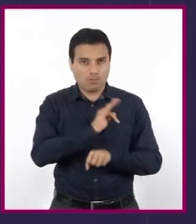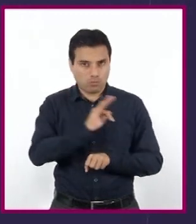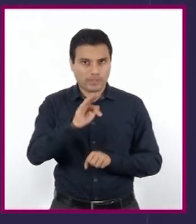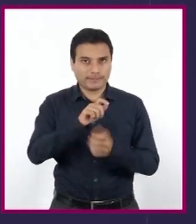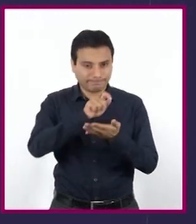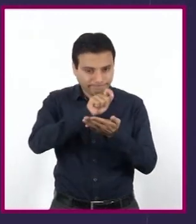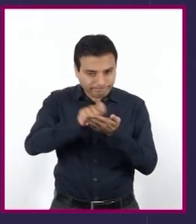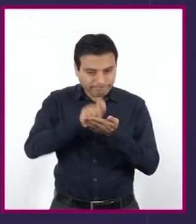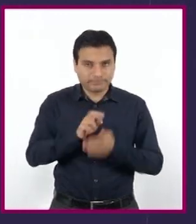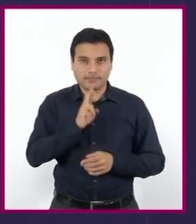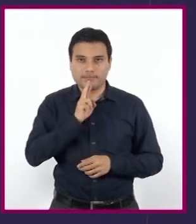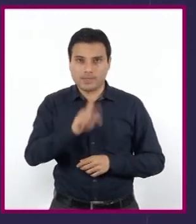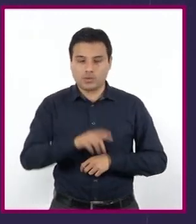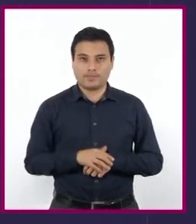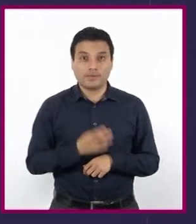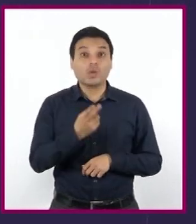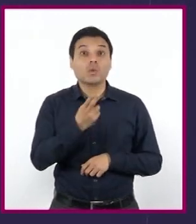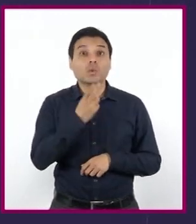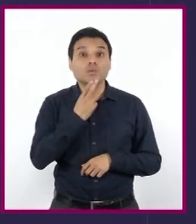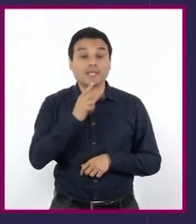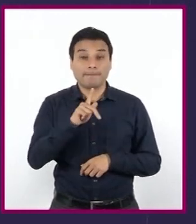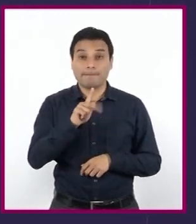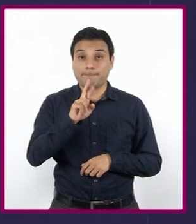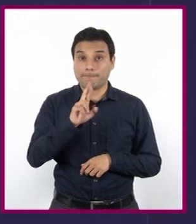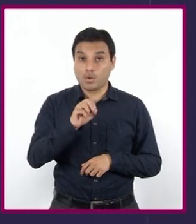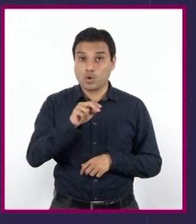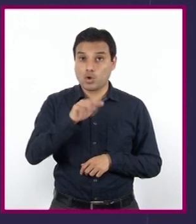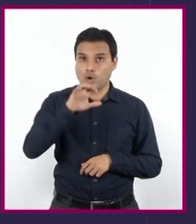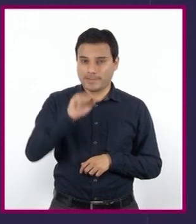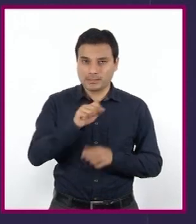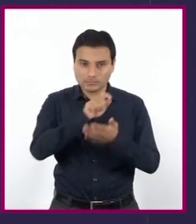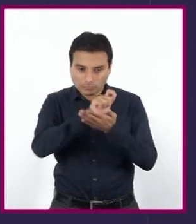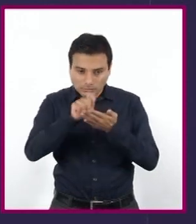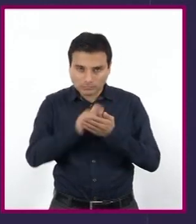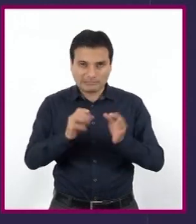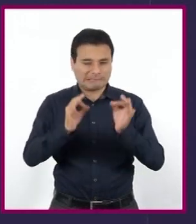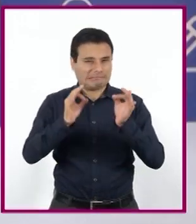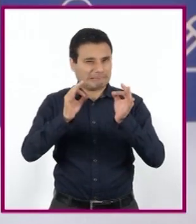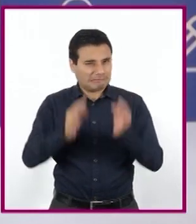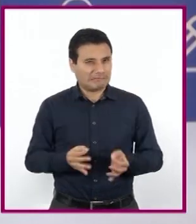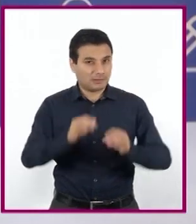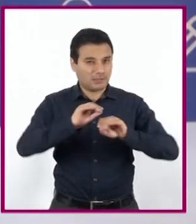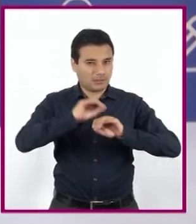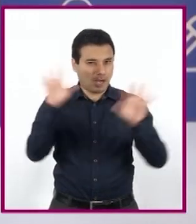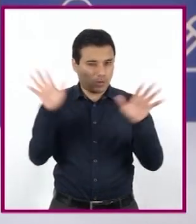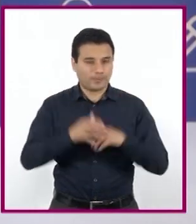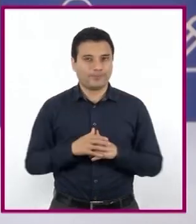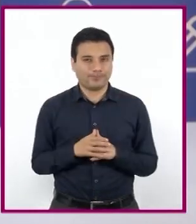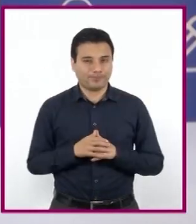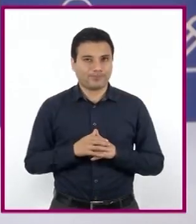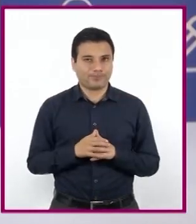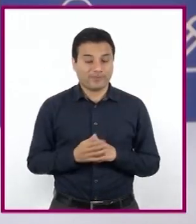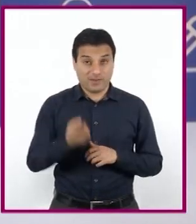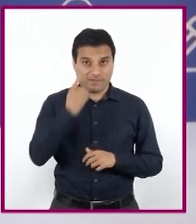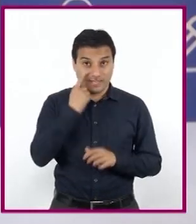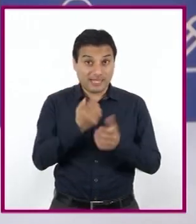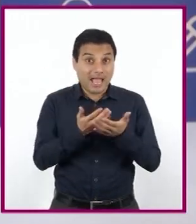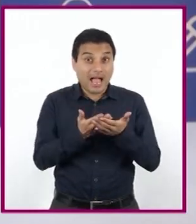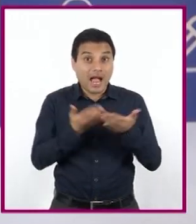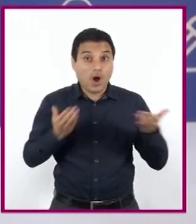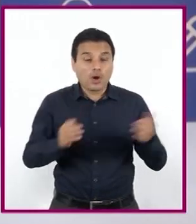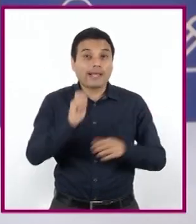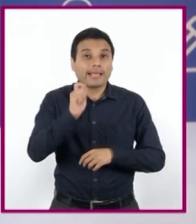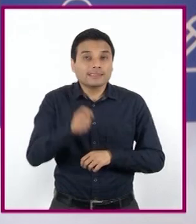los pronombres, a fin de generar textos más ágiles y comprensibles. Ahora, nos adentraremos